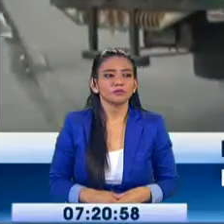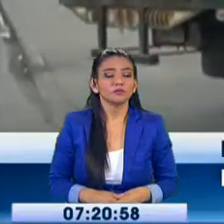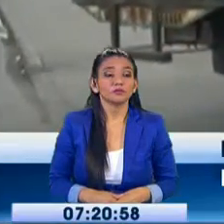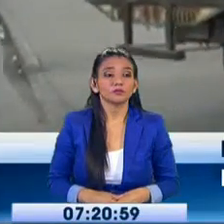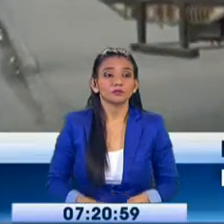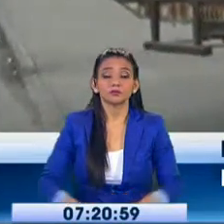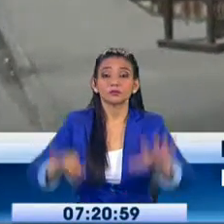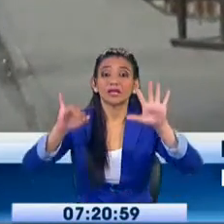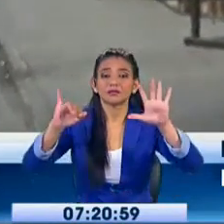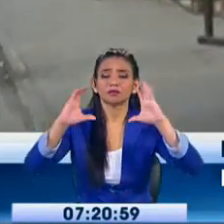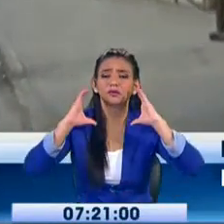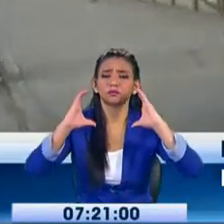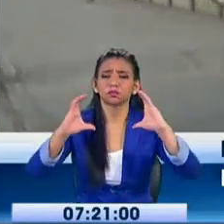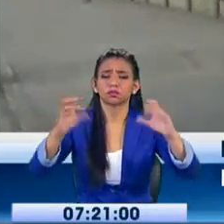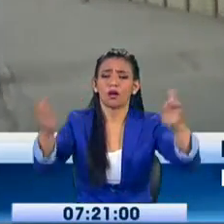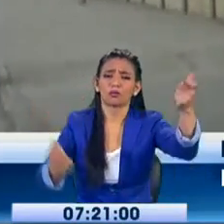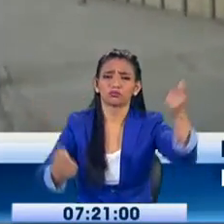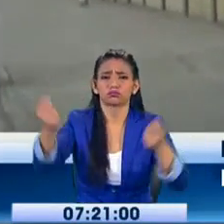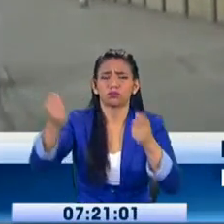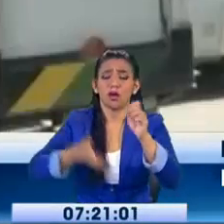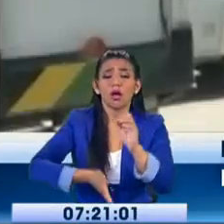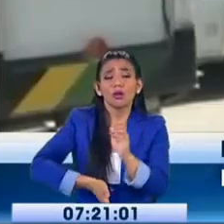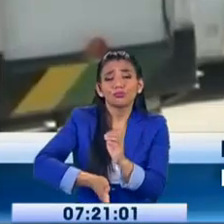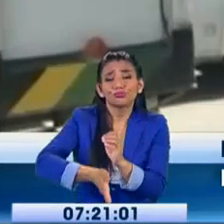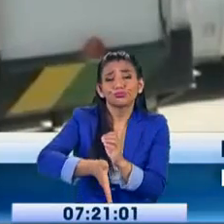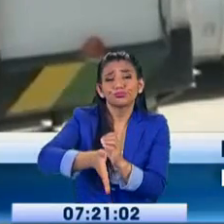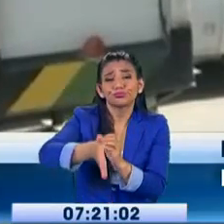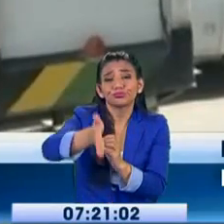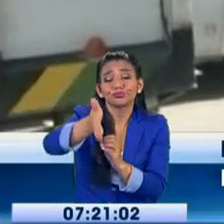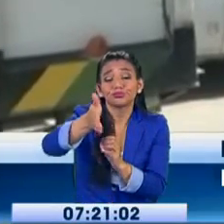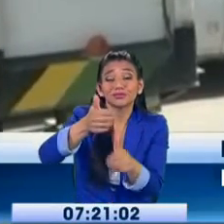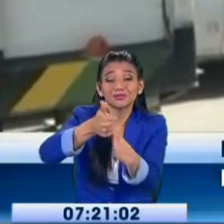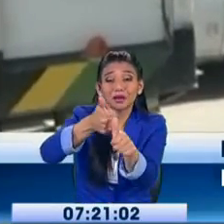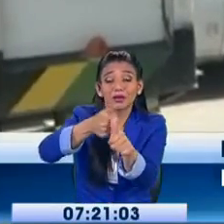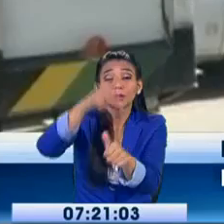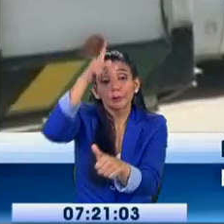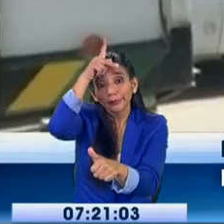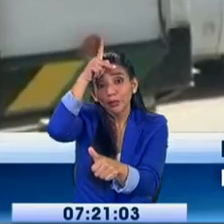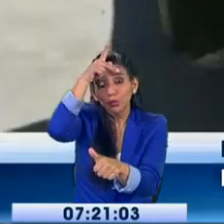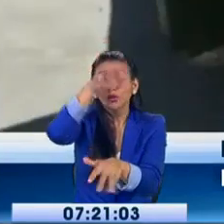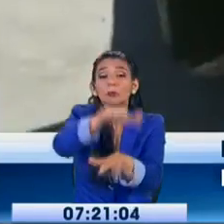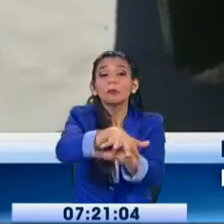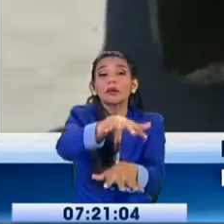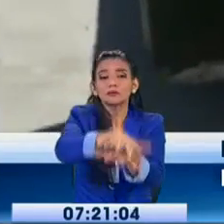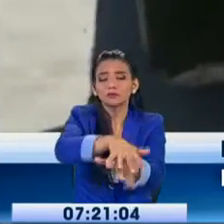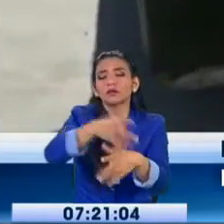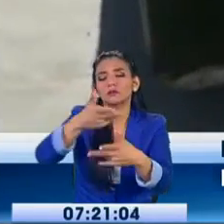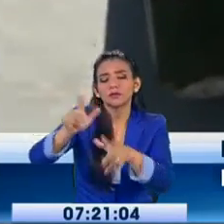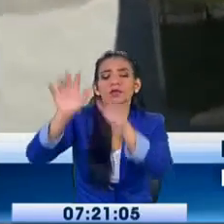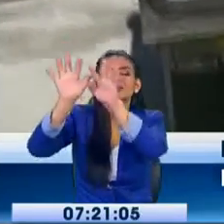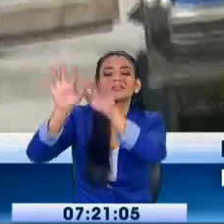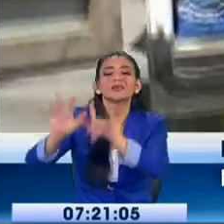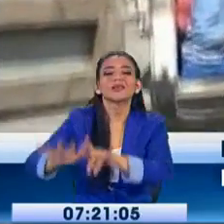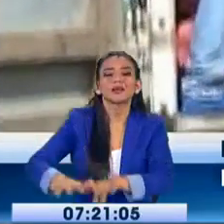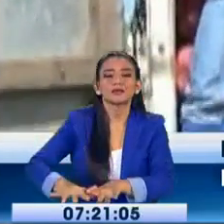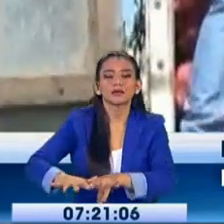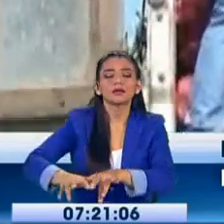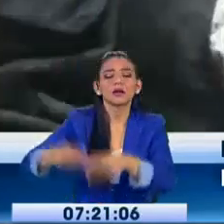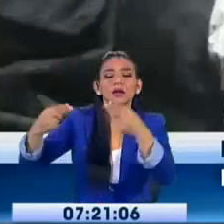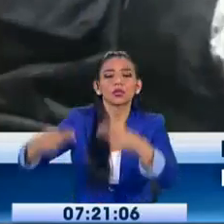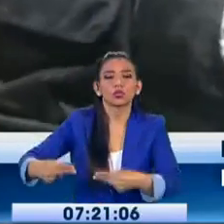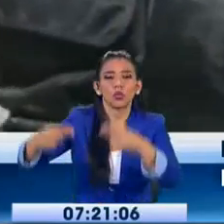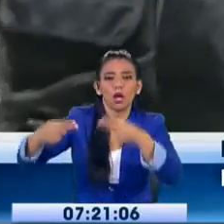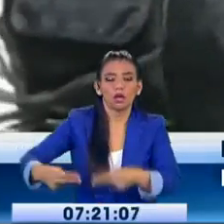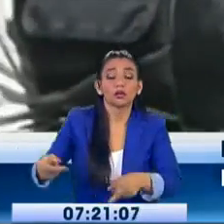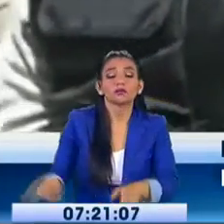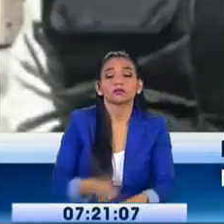6 camiones que circulaban en la vía Huaquillas-Machala fueron retenidos por agentes de la Unidad de Delitos Aduaneros y Tributarios de la Policía Nacional